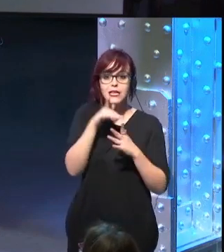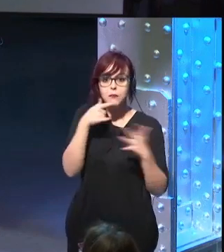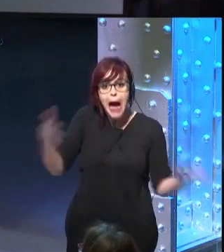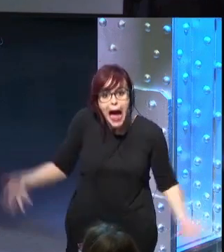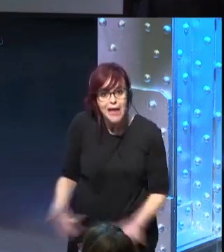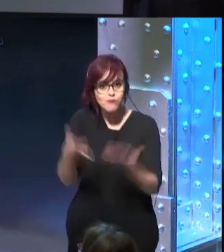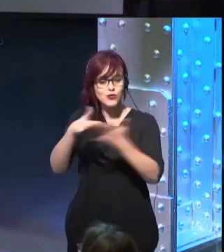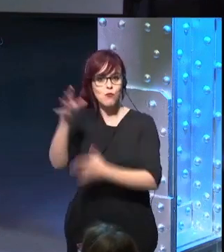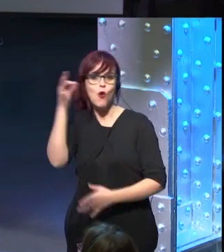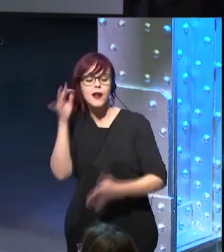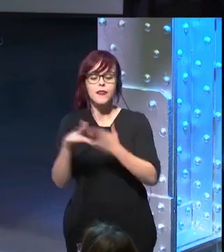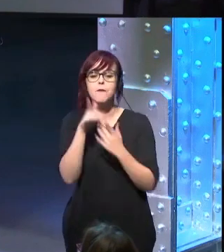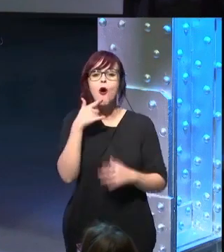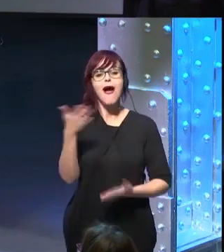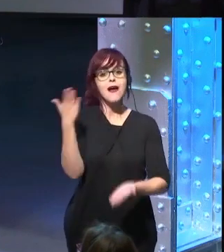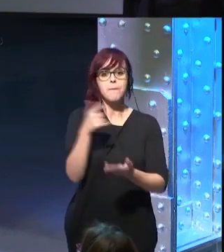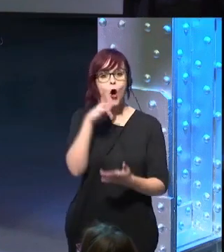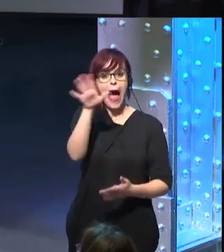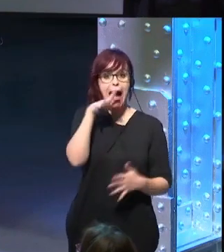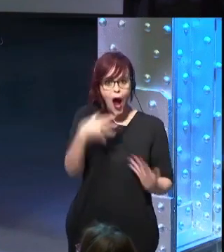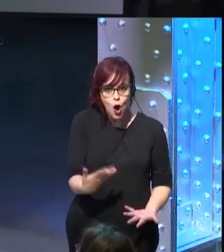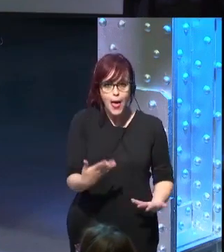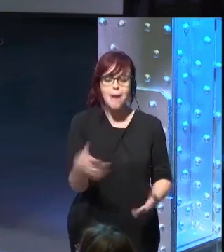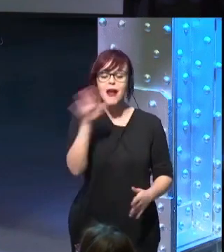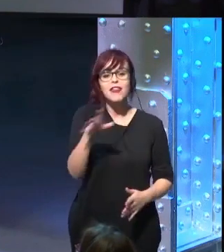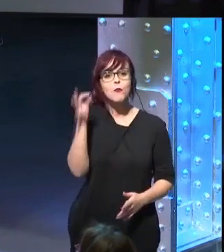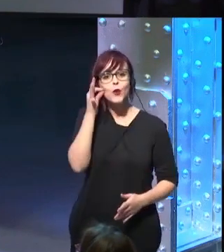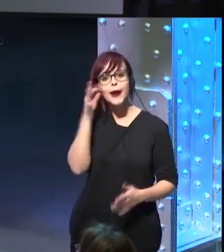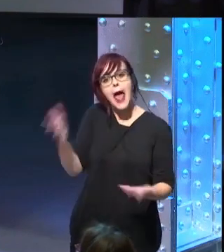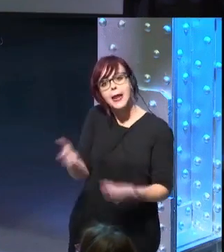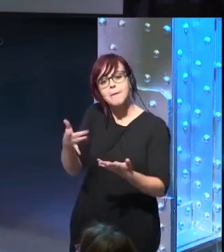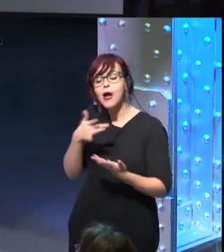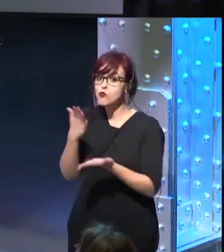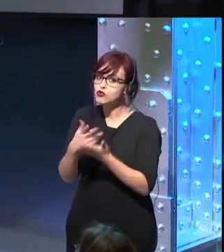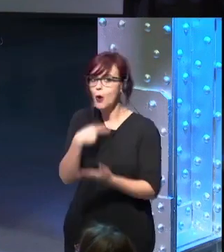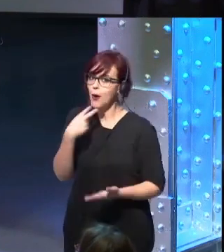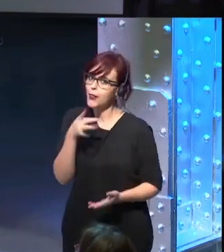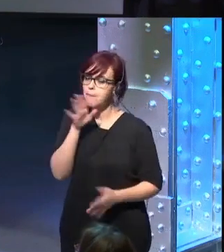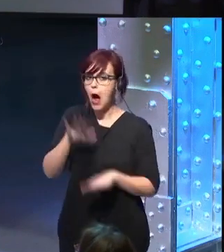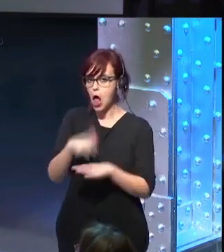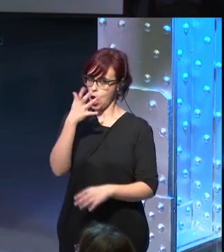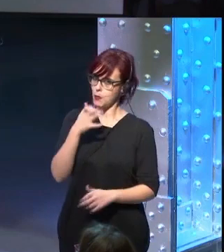a las mujeres a que participen en clases de modulación de voz, que es lo que está pasando, quizá deberíamos pensar más acerca